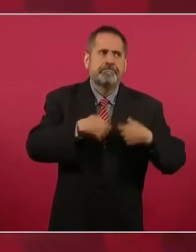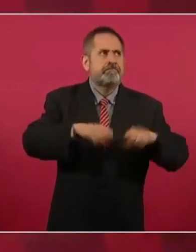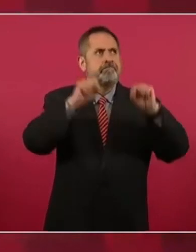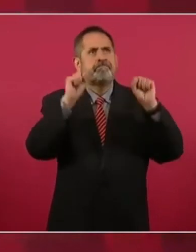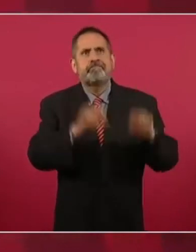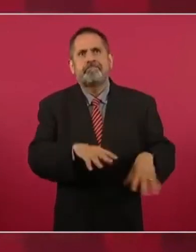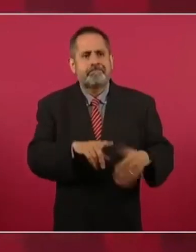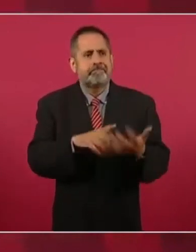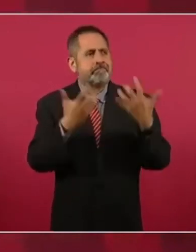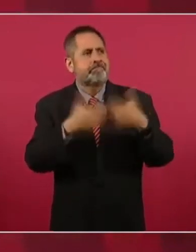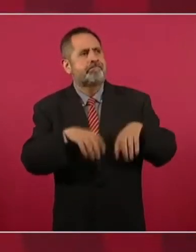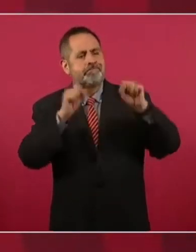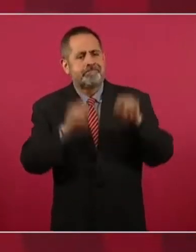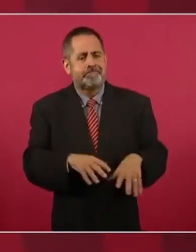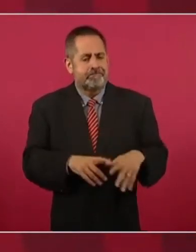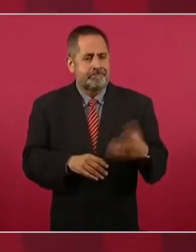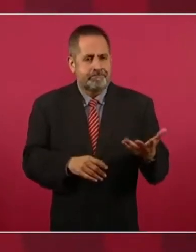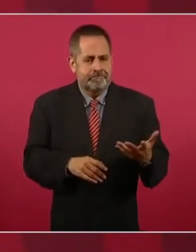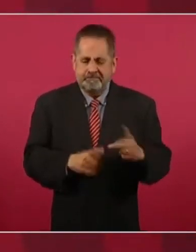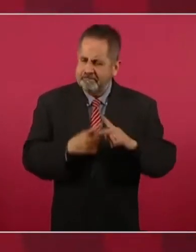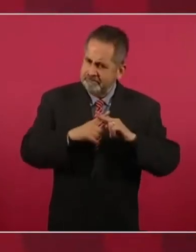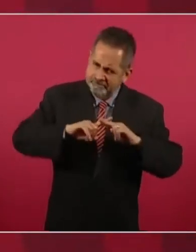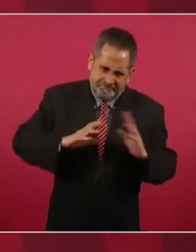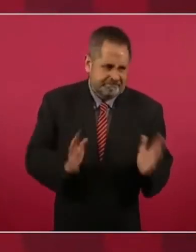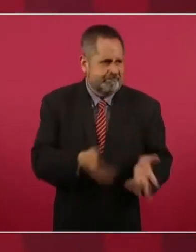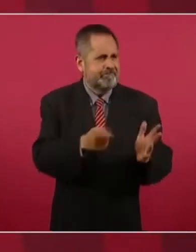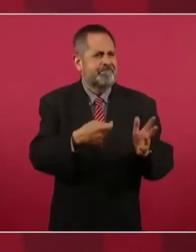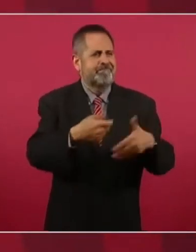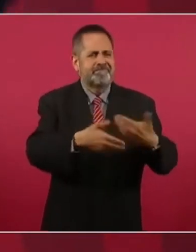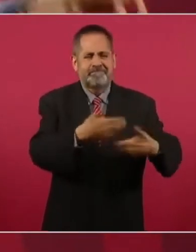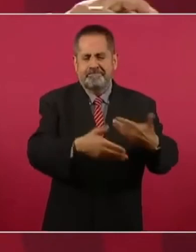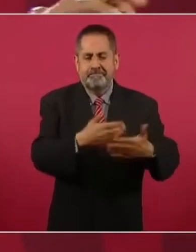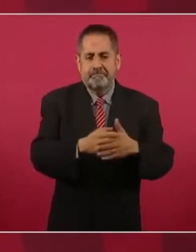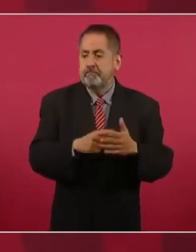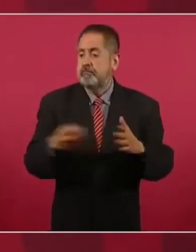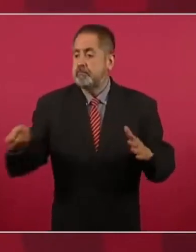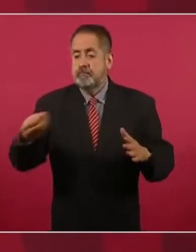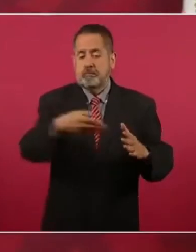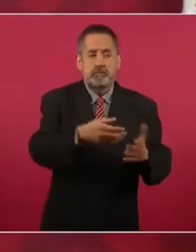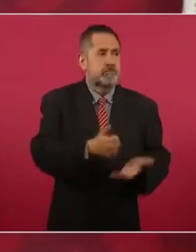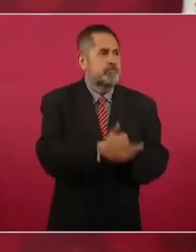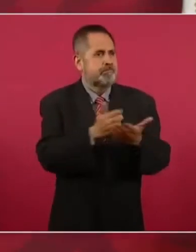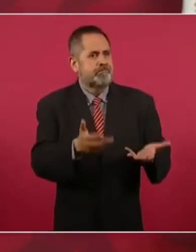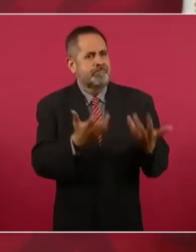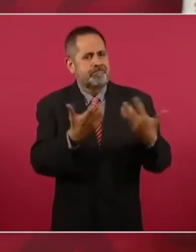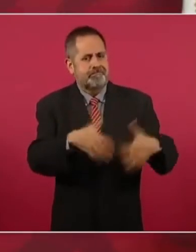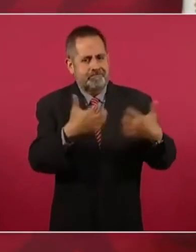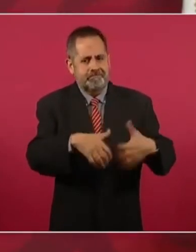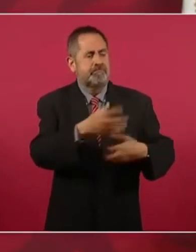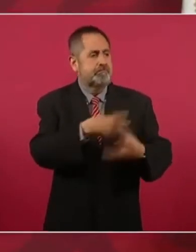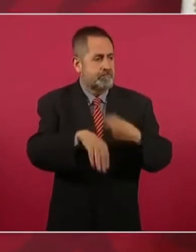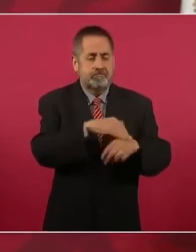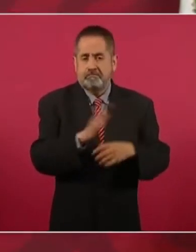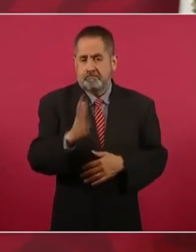abandonada, la echamos a andar con ese amoníaco, ya está produciendo la planta.